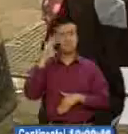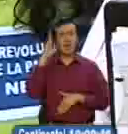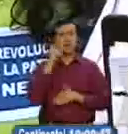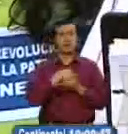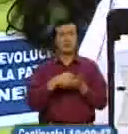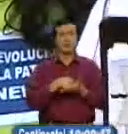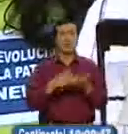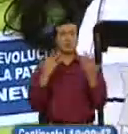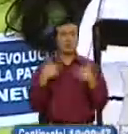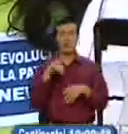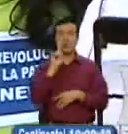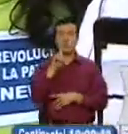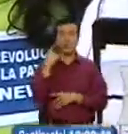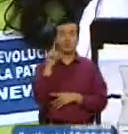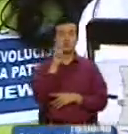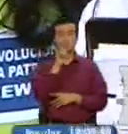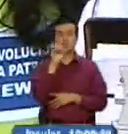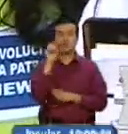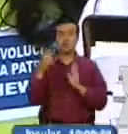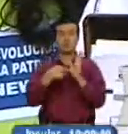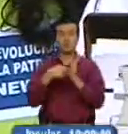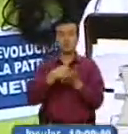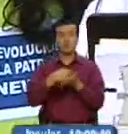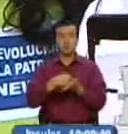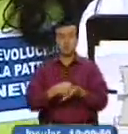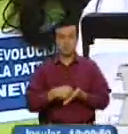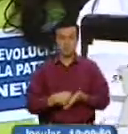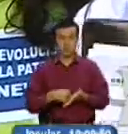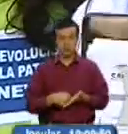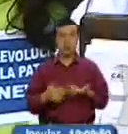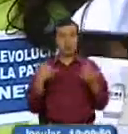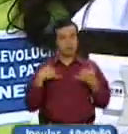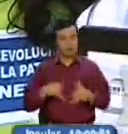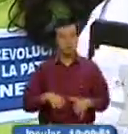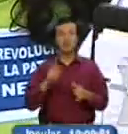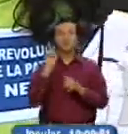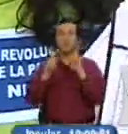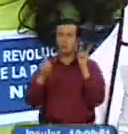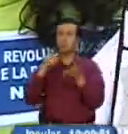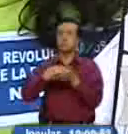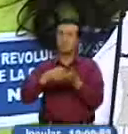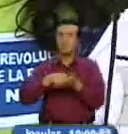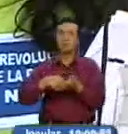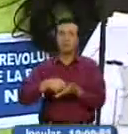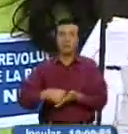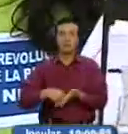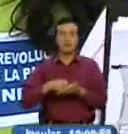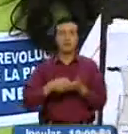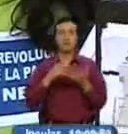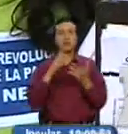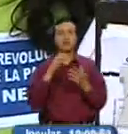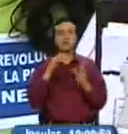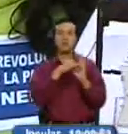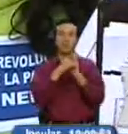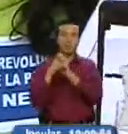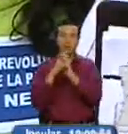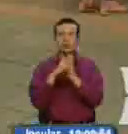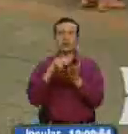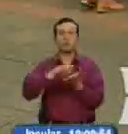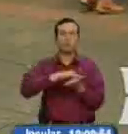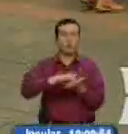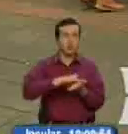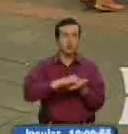firmas. Tenemos 1.200.000 firmas que todavía han seguido llegando más. Acabamos de recibir las de Santa Elena, las de Nueva